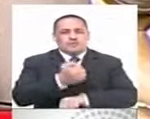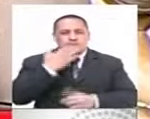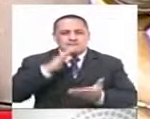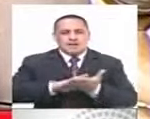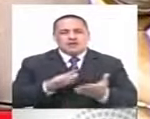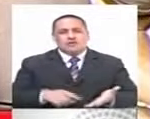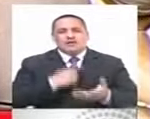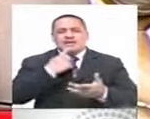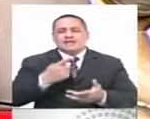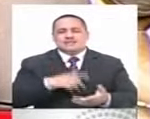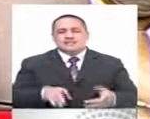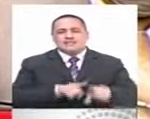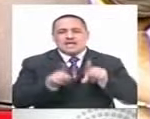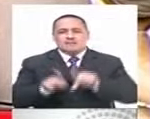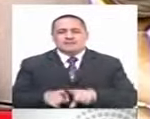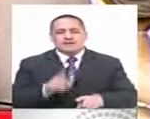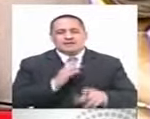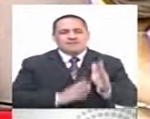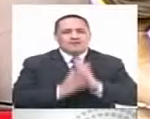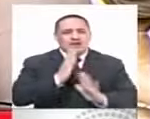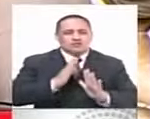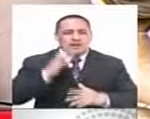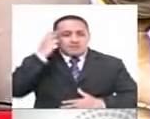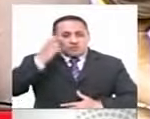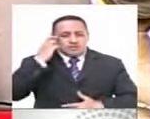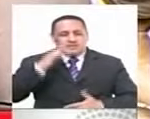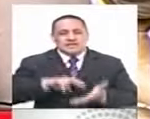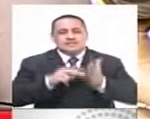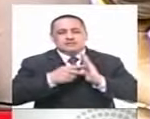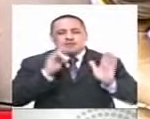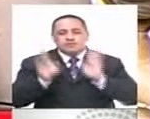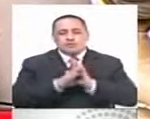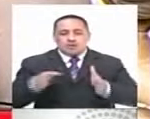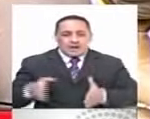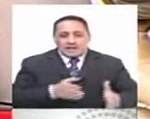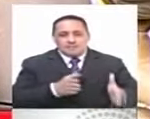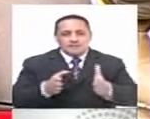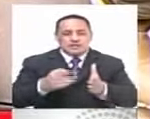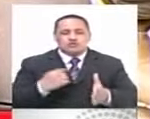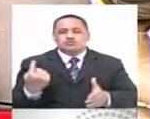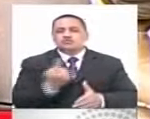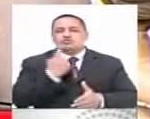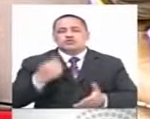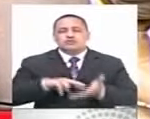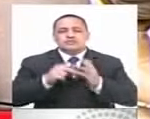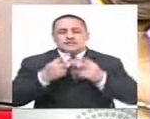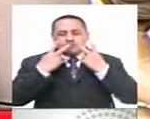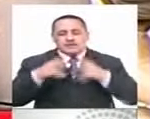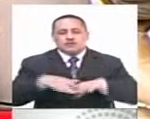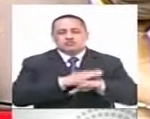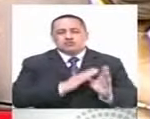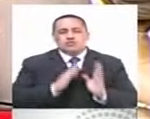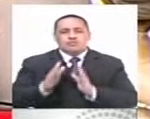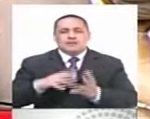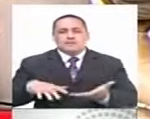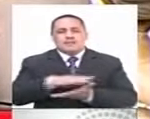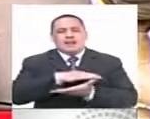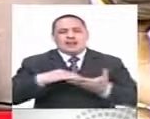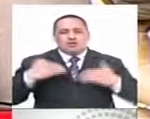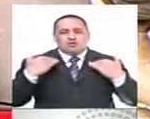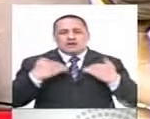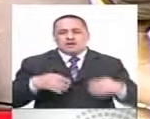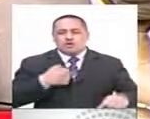es que la banalización de la política en la que se han embarcado solo responde a su plan desestabilizador